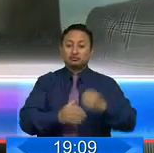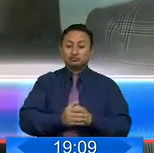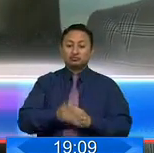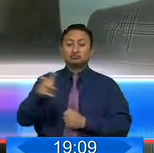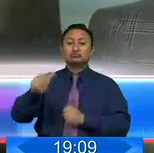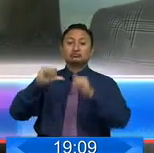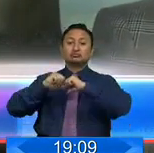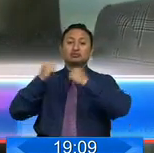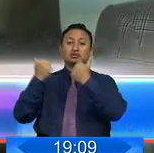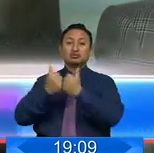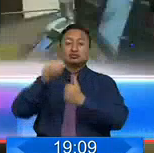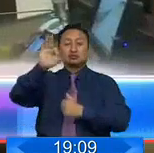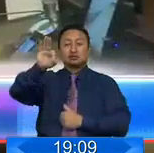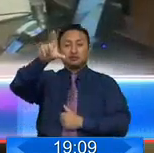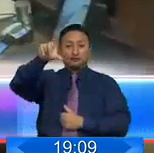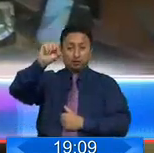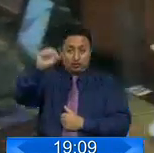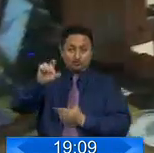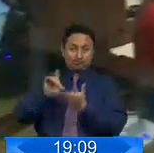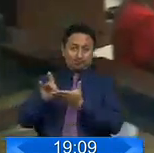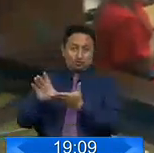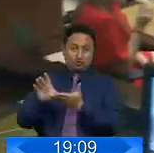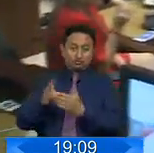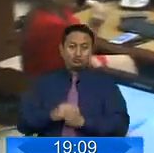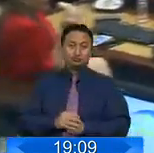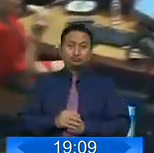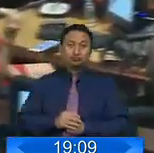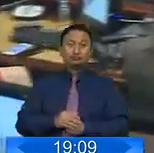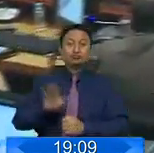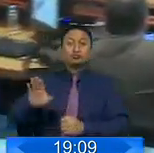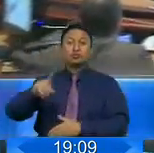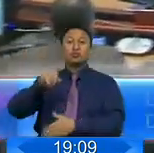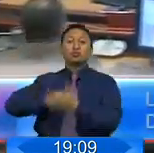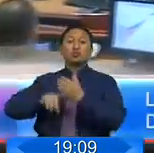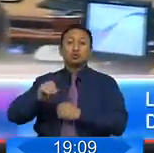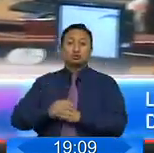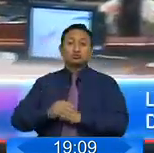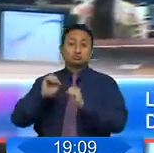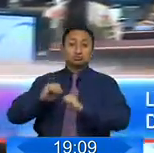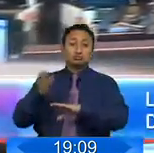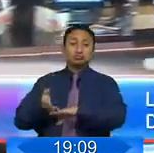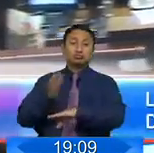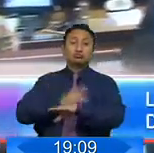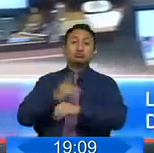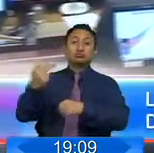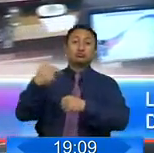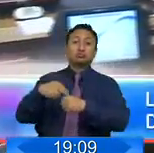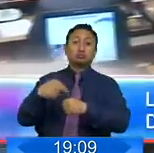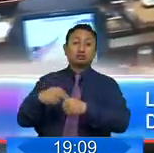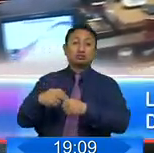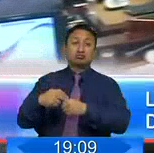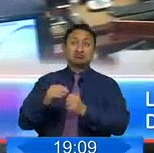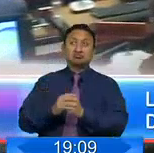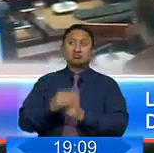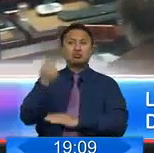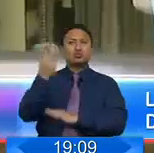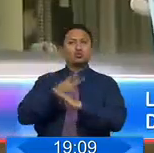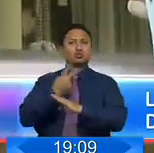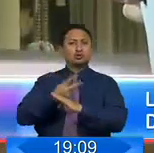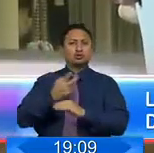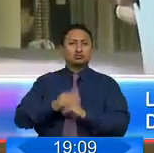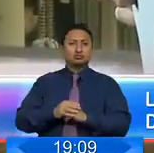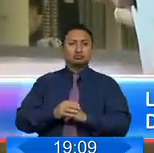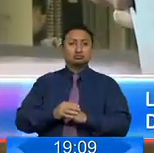destitución del asambleísta. Aseguran además que el hijo del legislador Flores habría participado en las sesiones plenarias en al menos dos ocasiones y se avaló